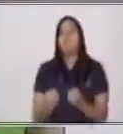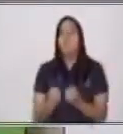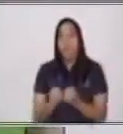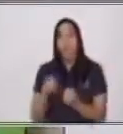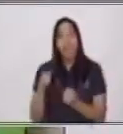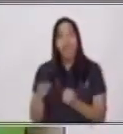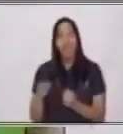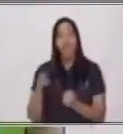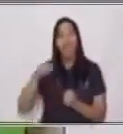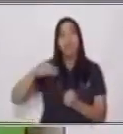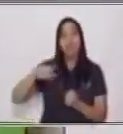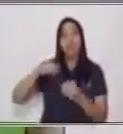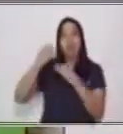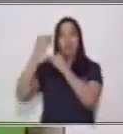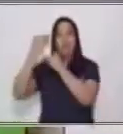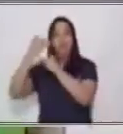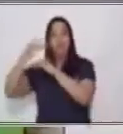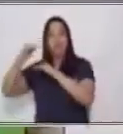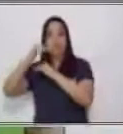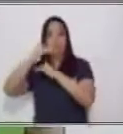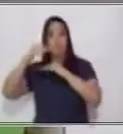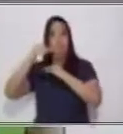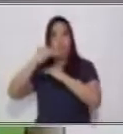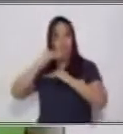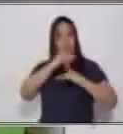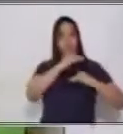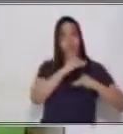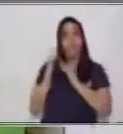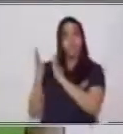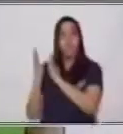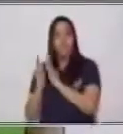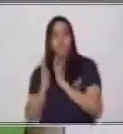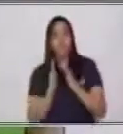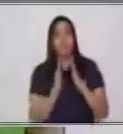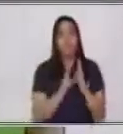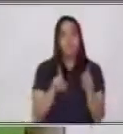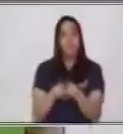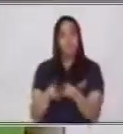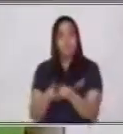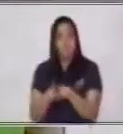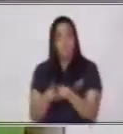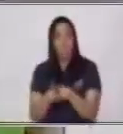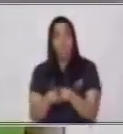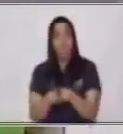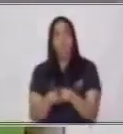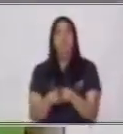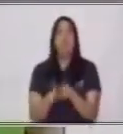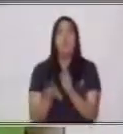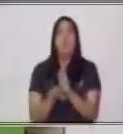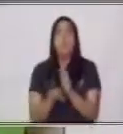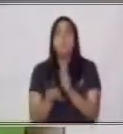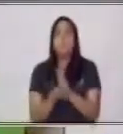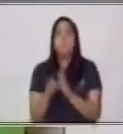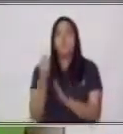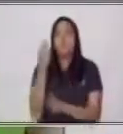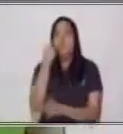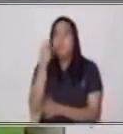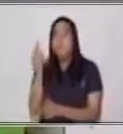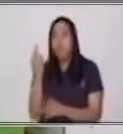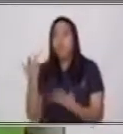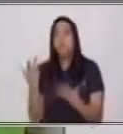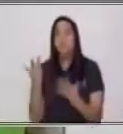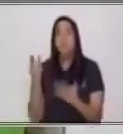ejemplo, tenemos ya alineadas todas las variables x, todas las variables y, todas